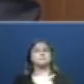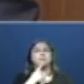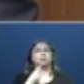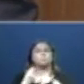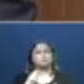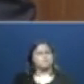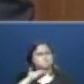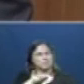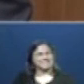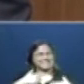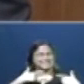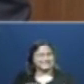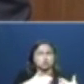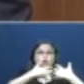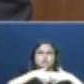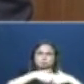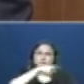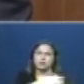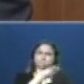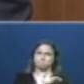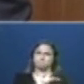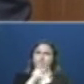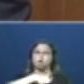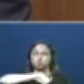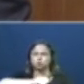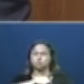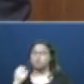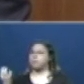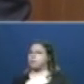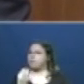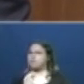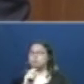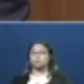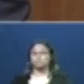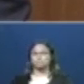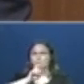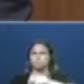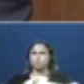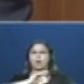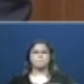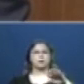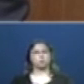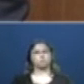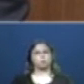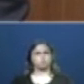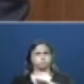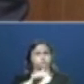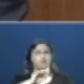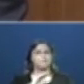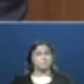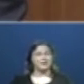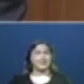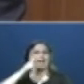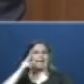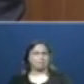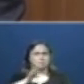de un sector Industrial asociado es preciso Buscar fórmulas que no impidan su desarrollo para evitar con ello nuevas